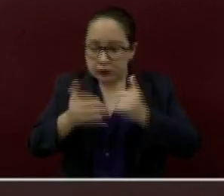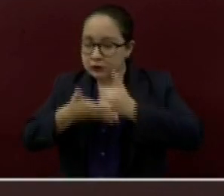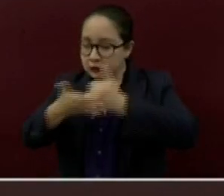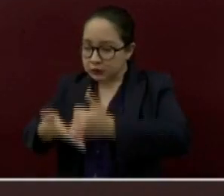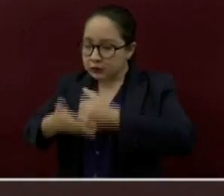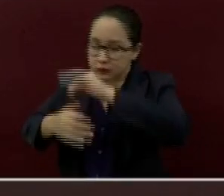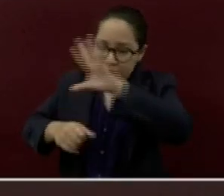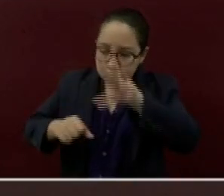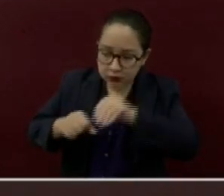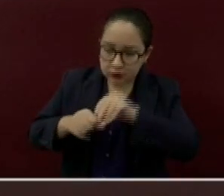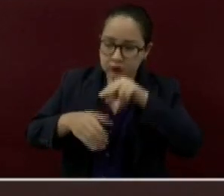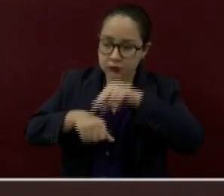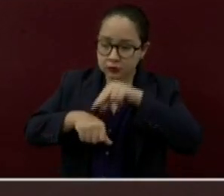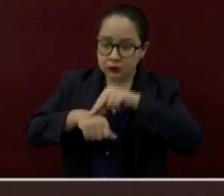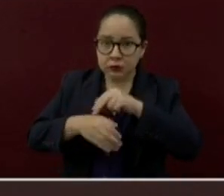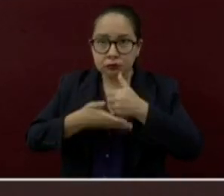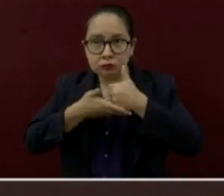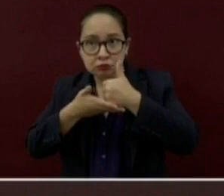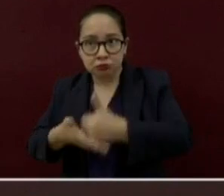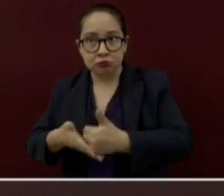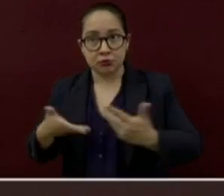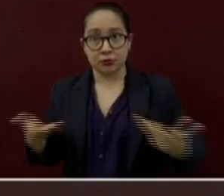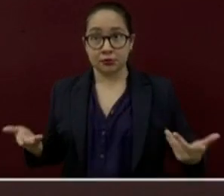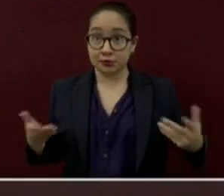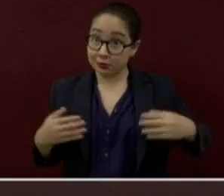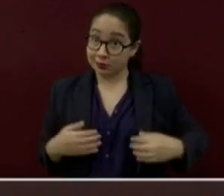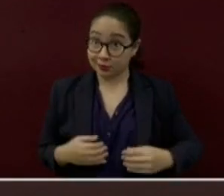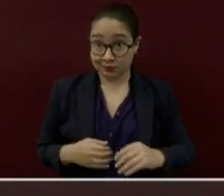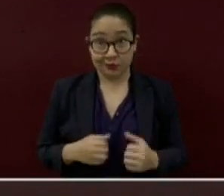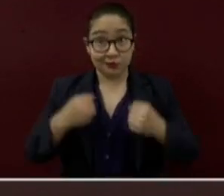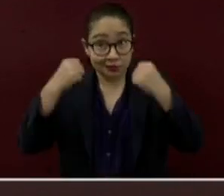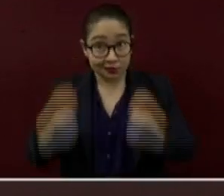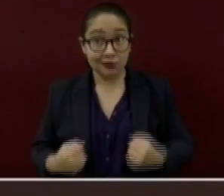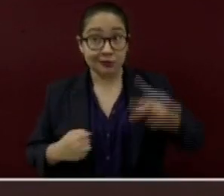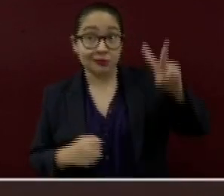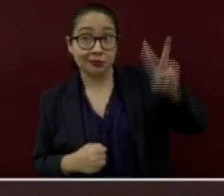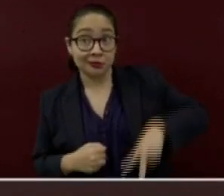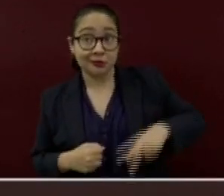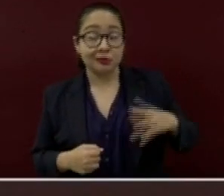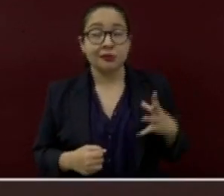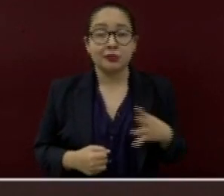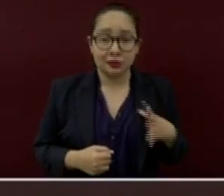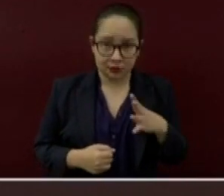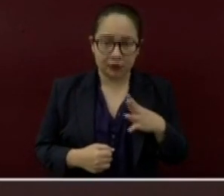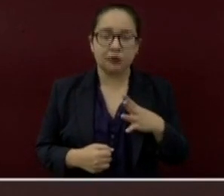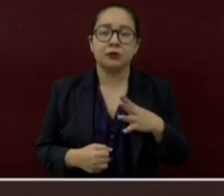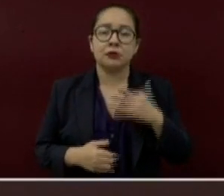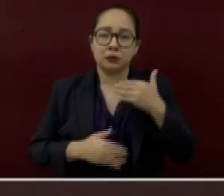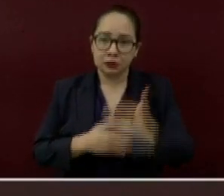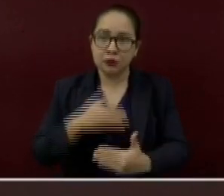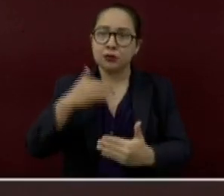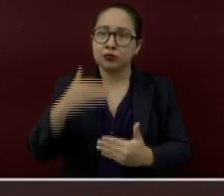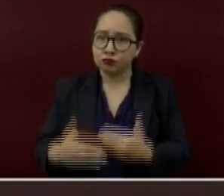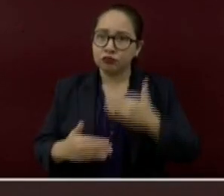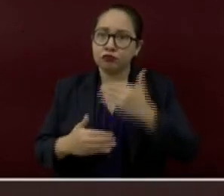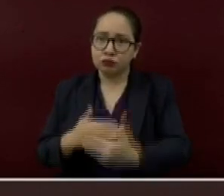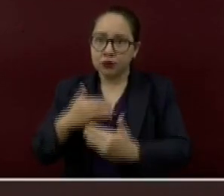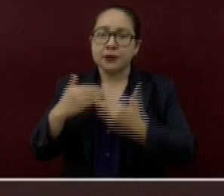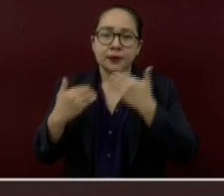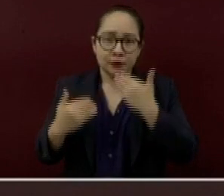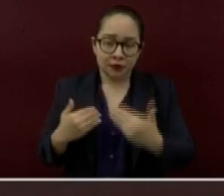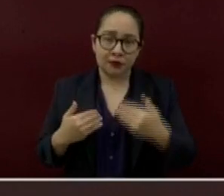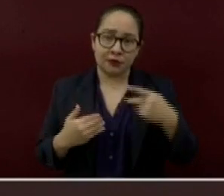y se los aseguro eso lo estamos haciendo al pie de la letra pero